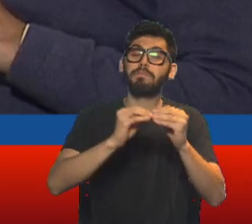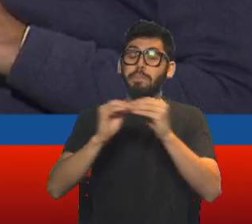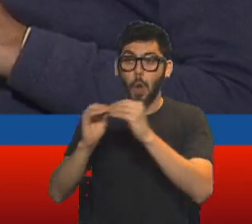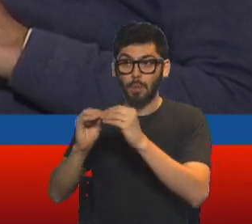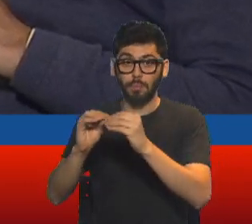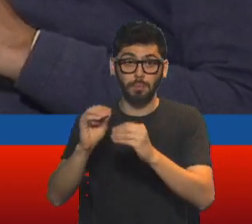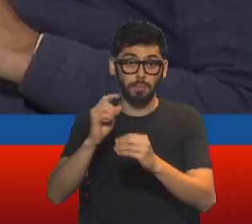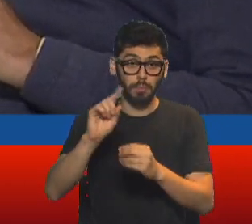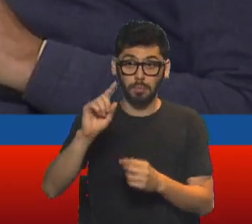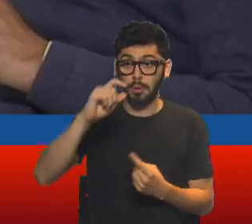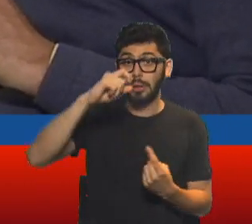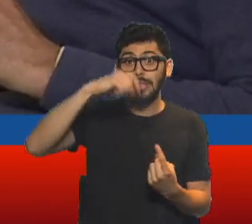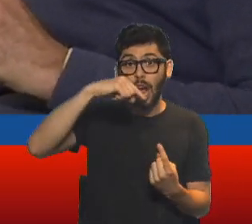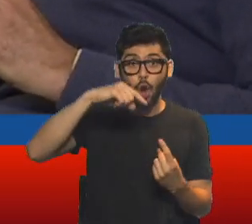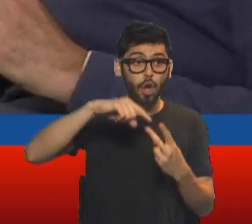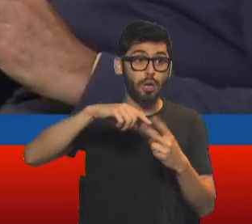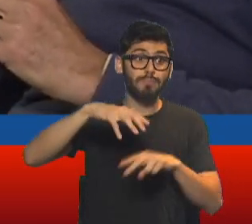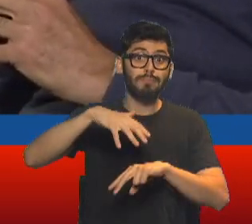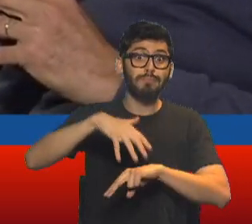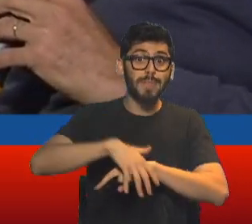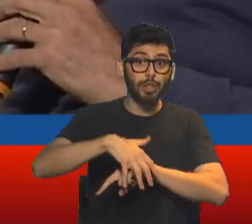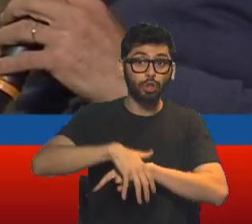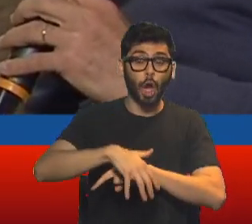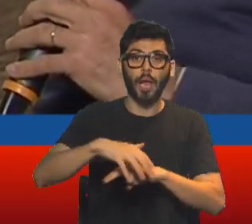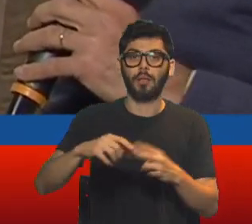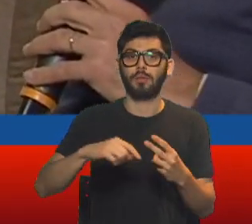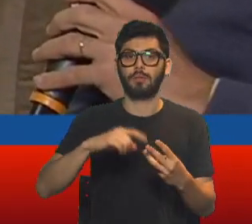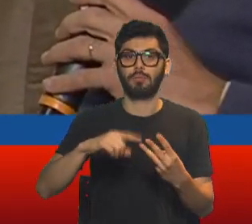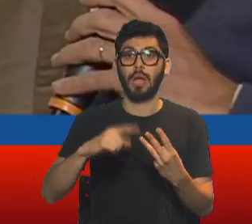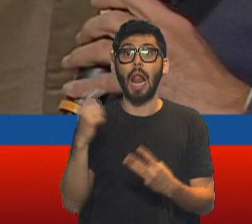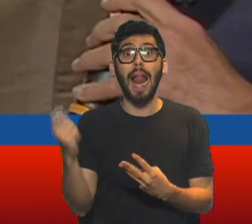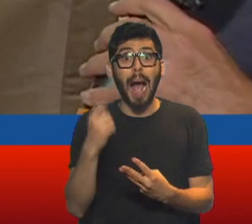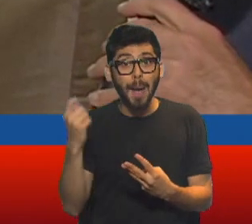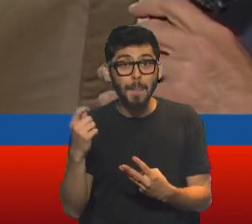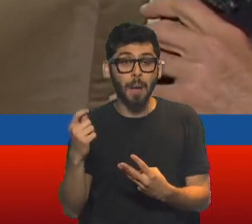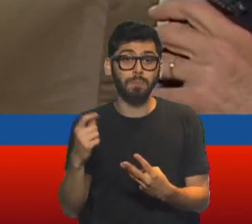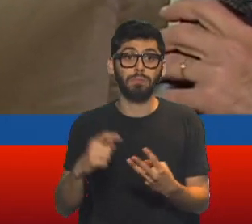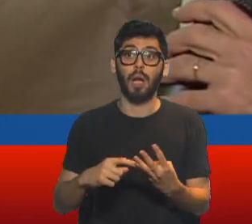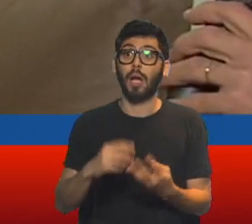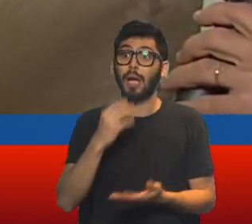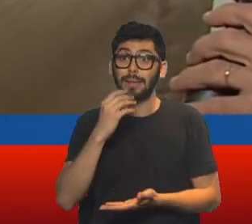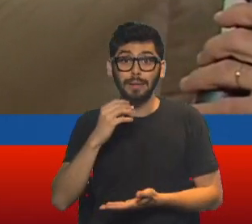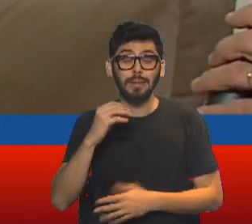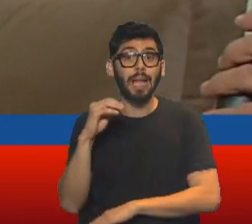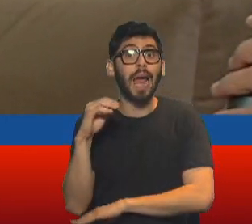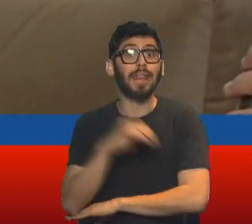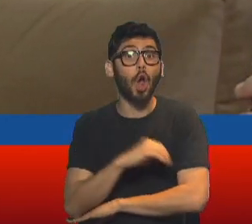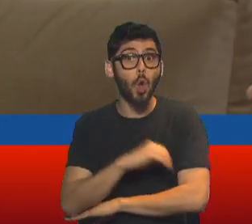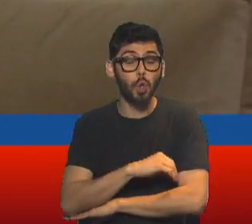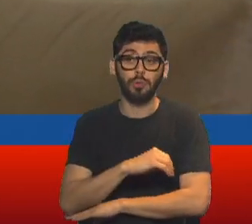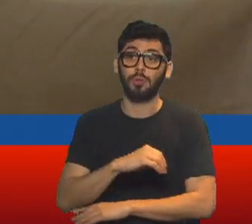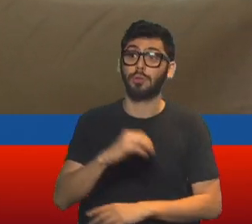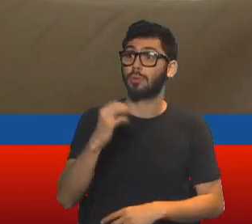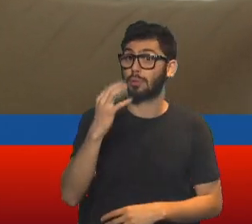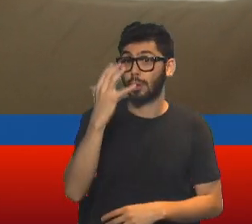esperaba lo de Chaco, lo de Misiones, lo de La Pampa, Santa Cruz, San Martín,